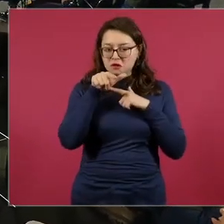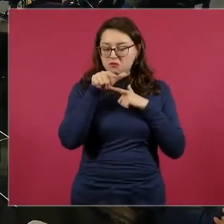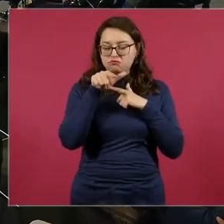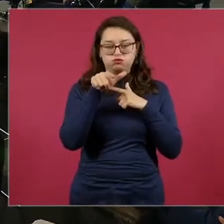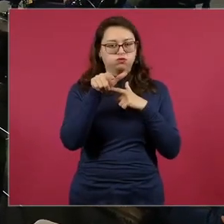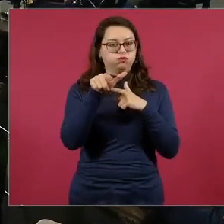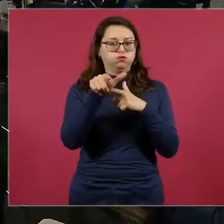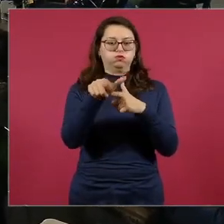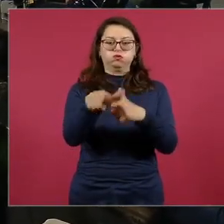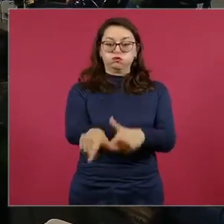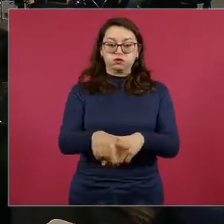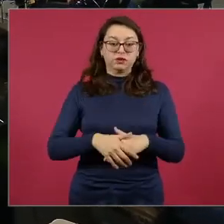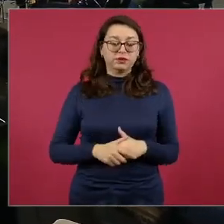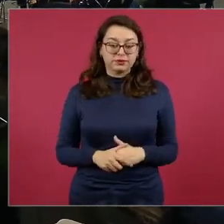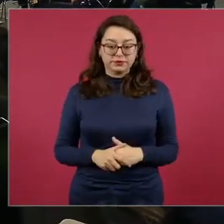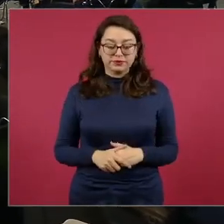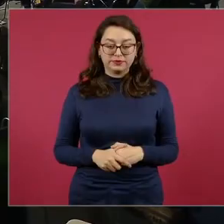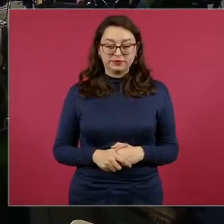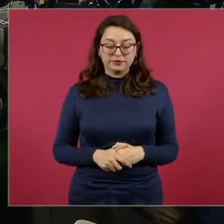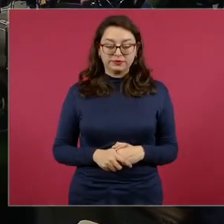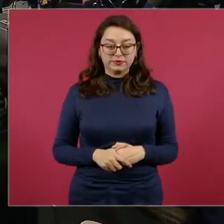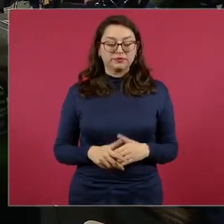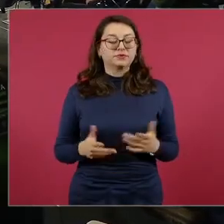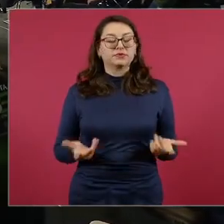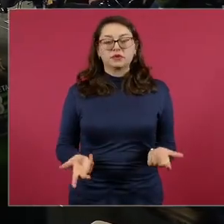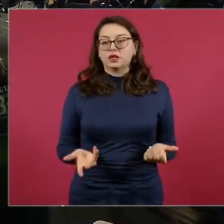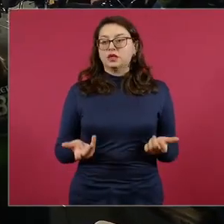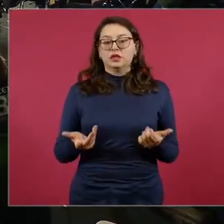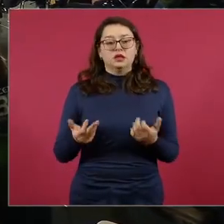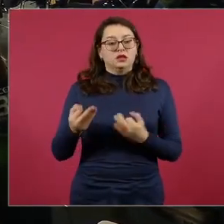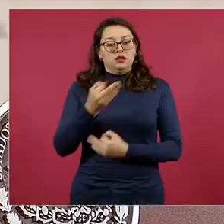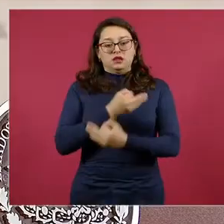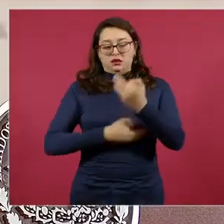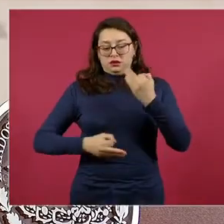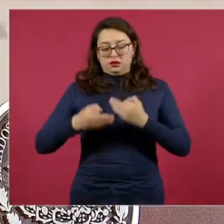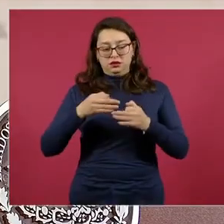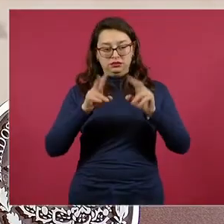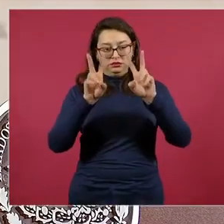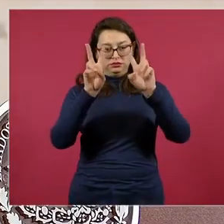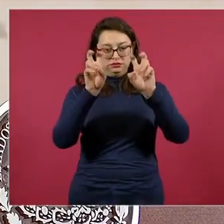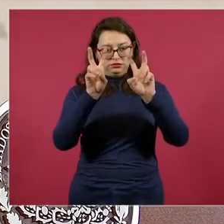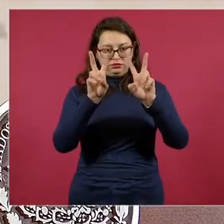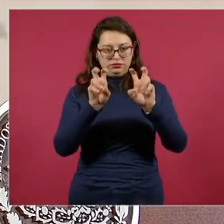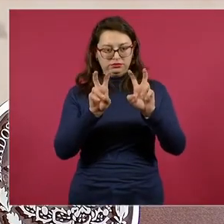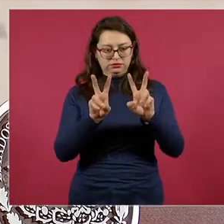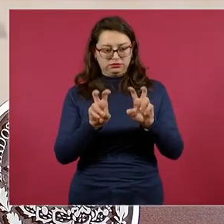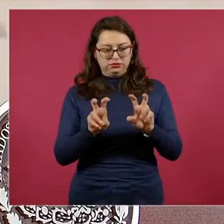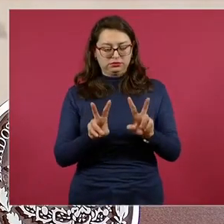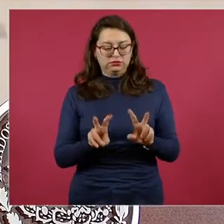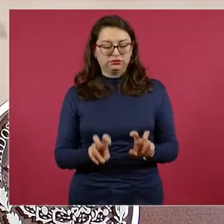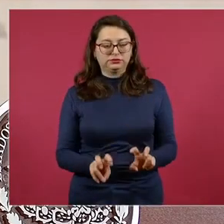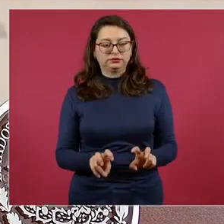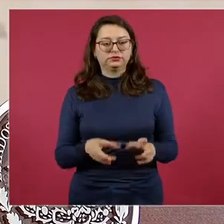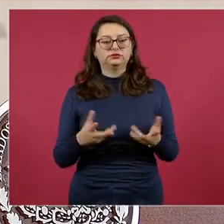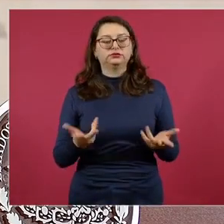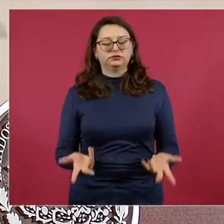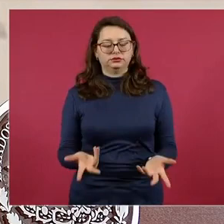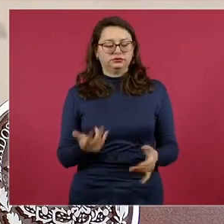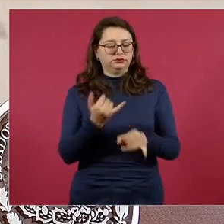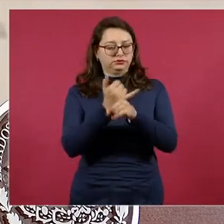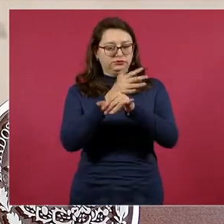aclarar igual lo de Ayotzinapa, todo, que no quede nada